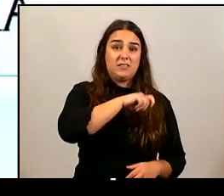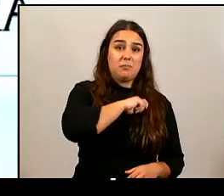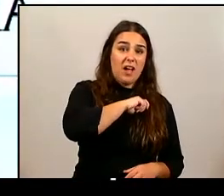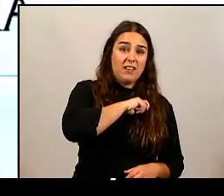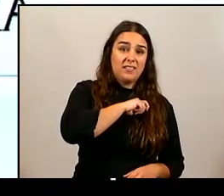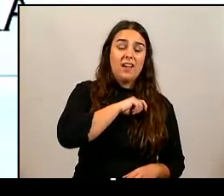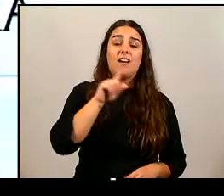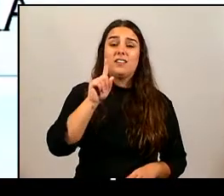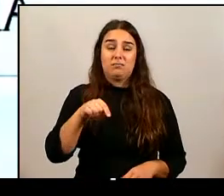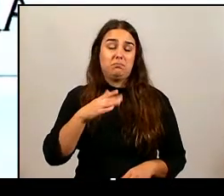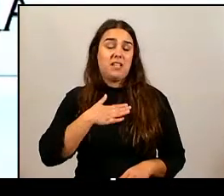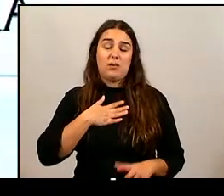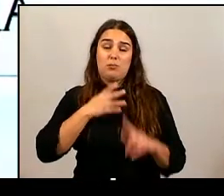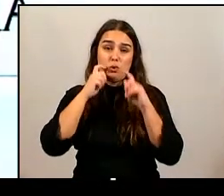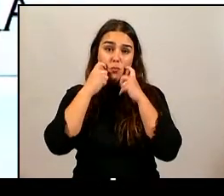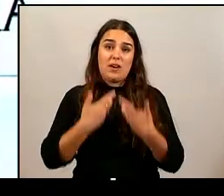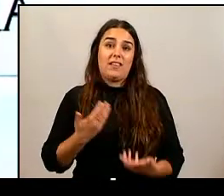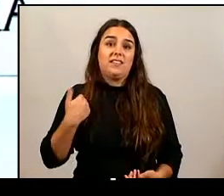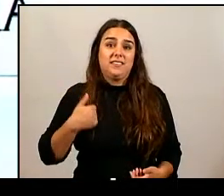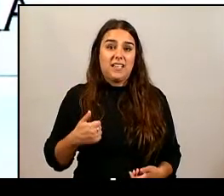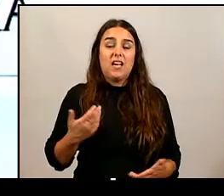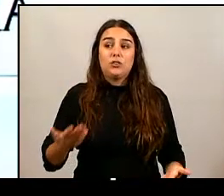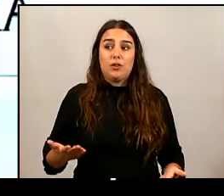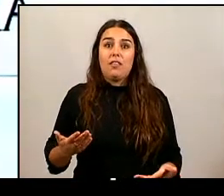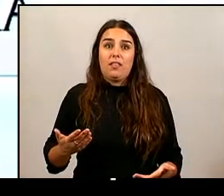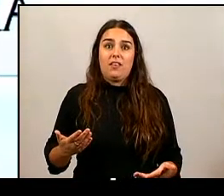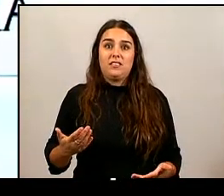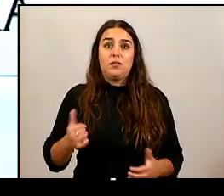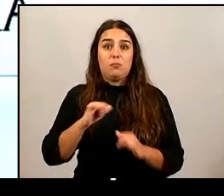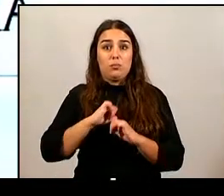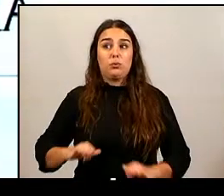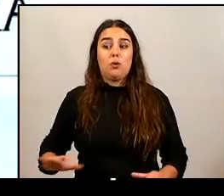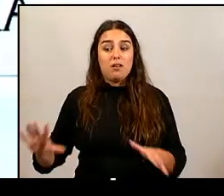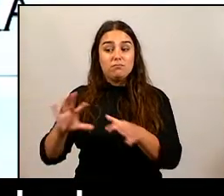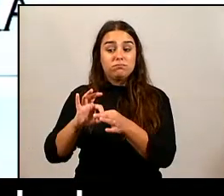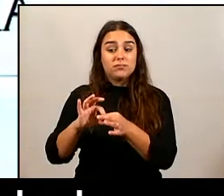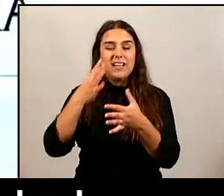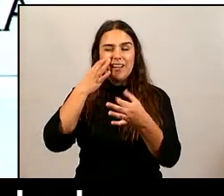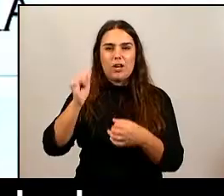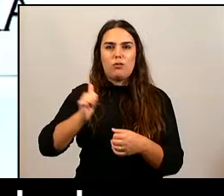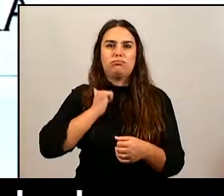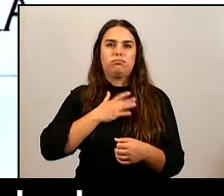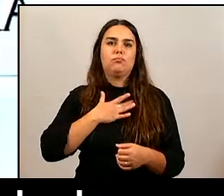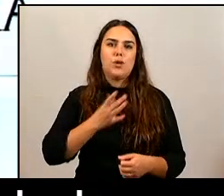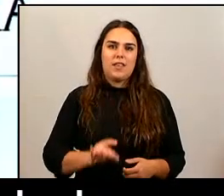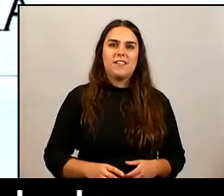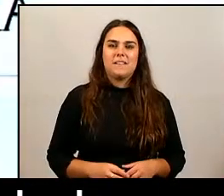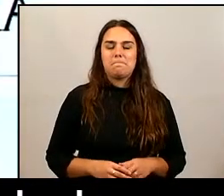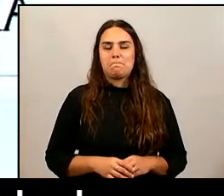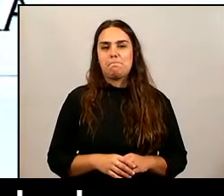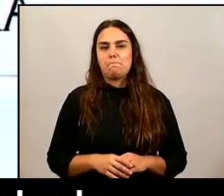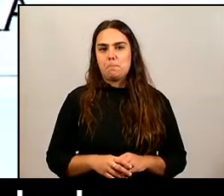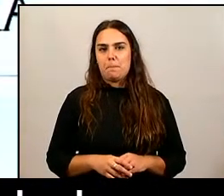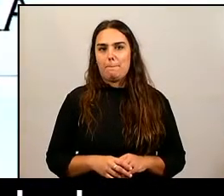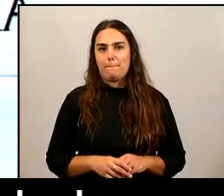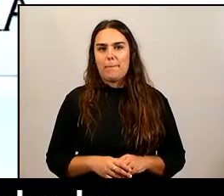mucho Patrimonio de la Humanidad y tiene menos posibilidades. Con Portugal juntos creemos que tenemos más posibilidades de conseguirlo.